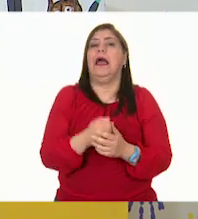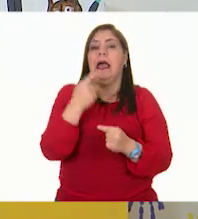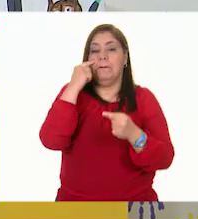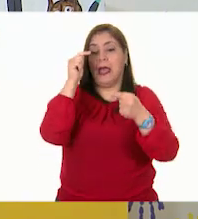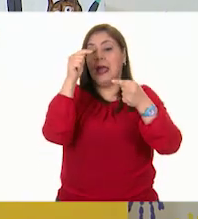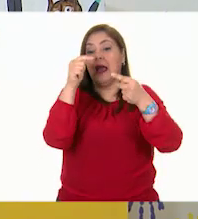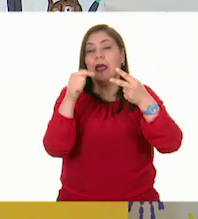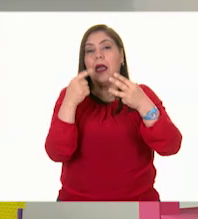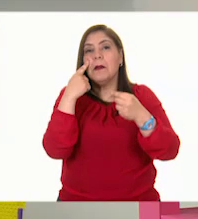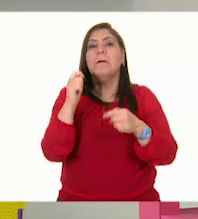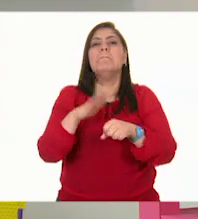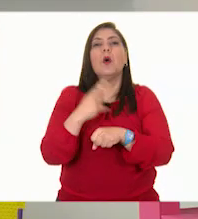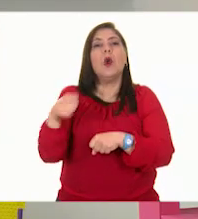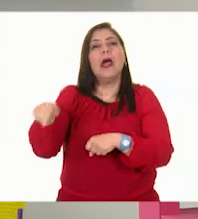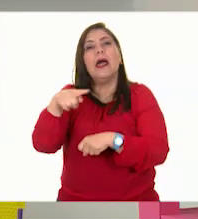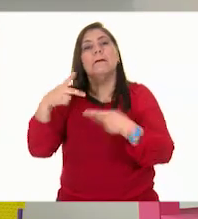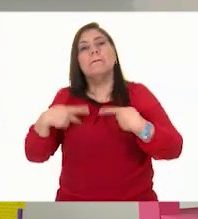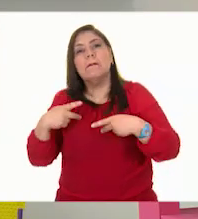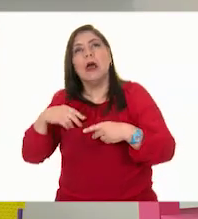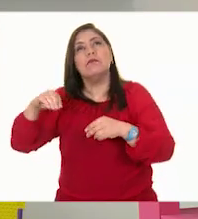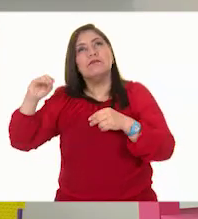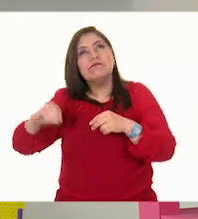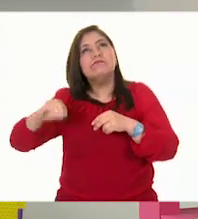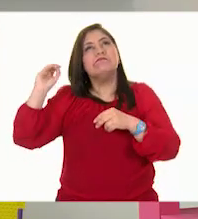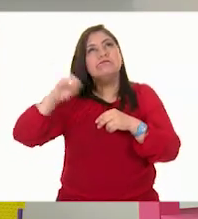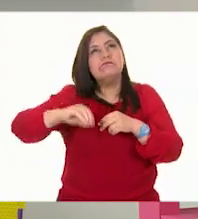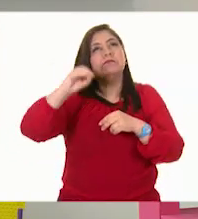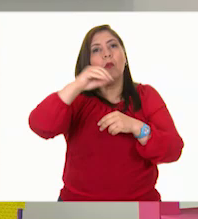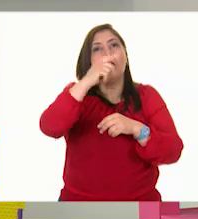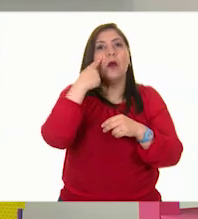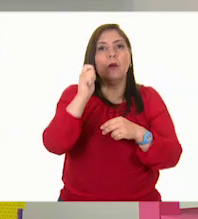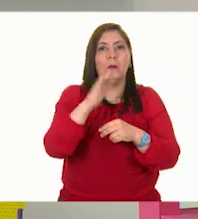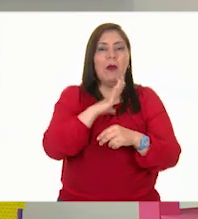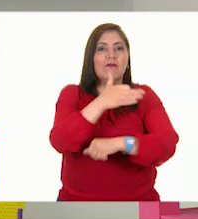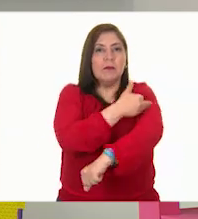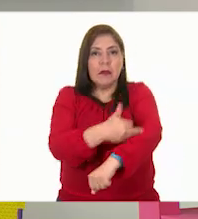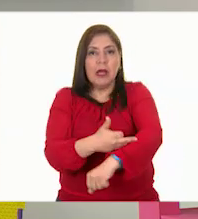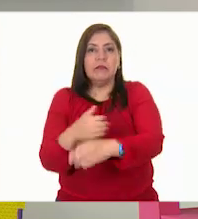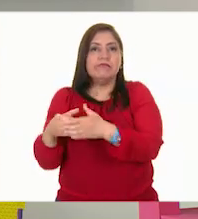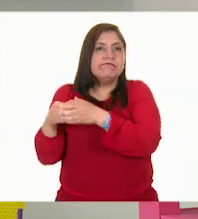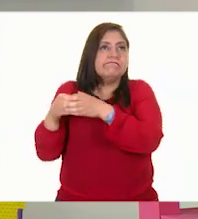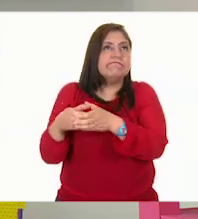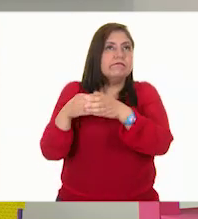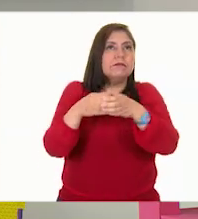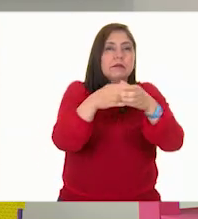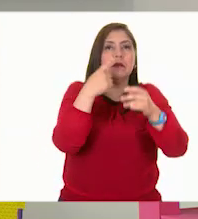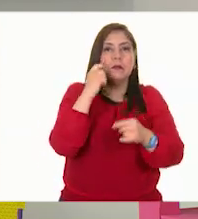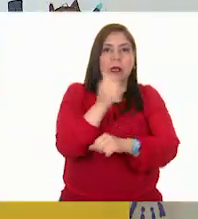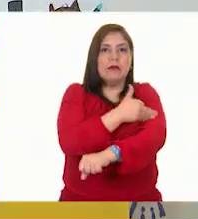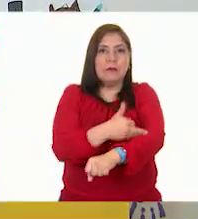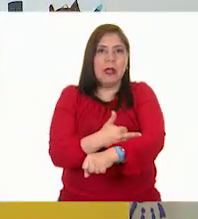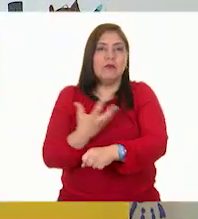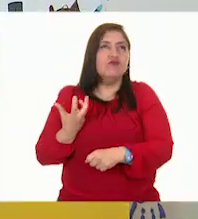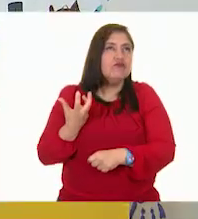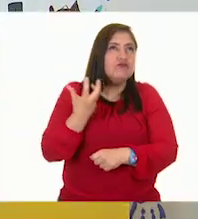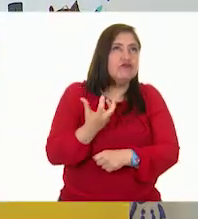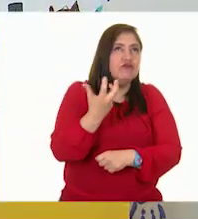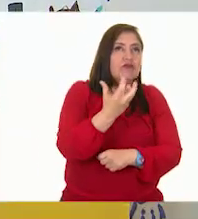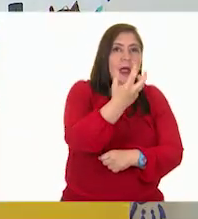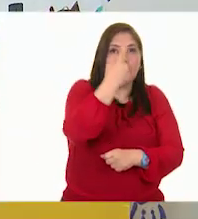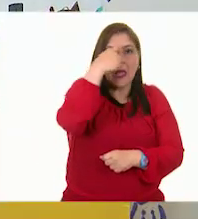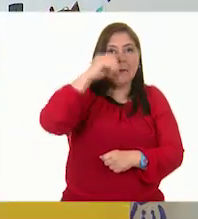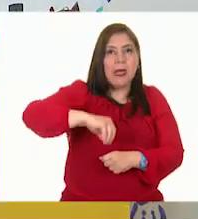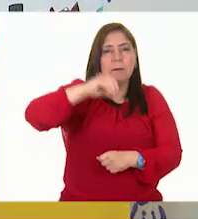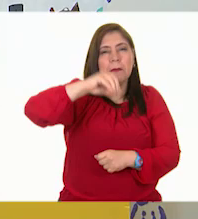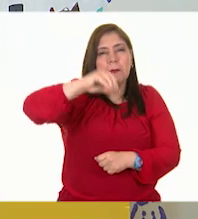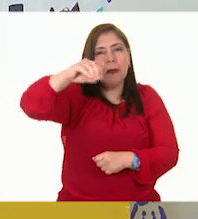se traslada de un lugar a otro y que lo hacen a veces en familia, ¿no? Que las niñas y los niños viajan con su familia. Sí, ¿verdad? De acuerdo a las